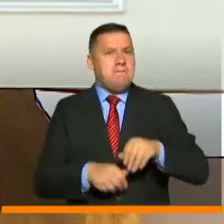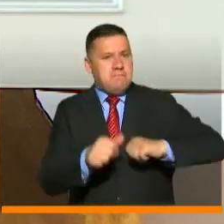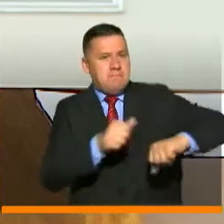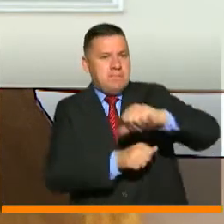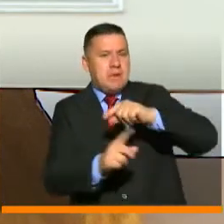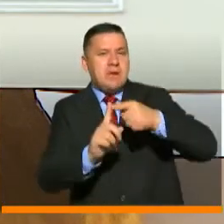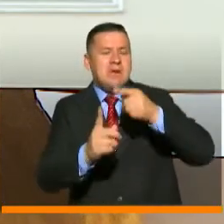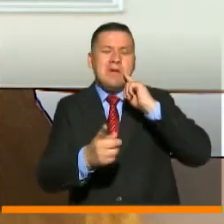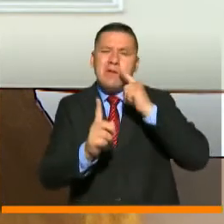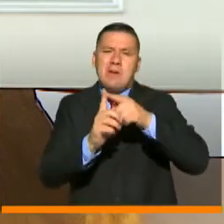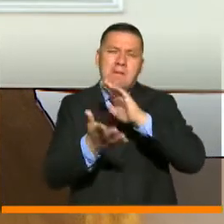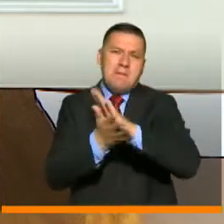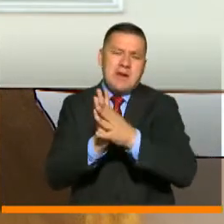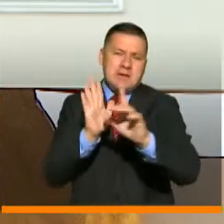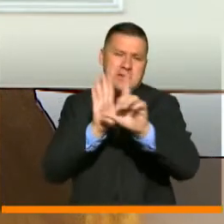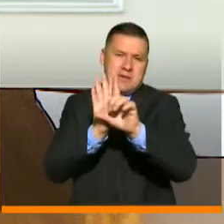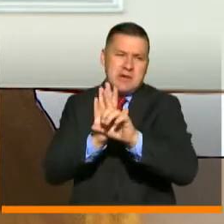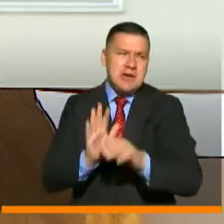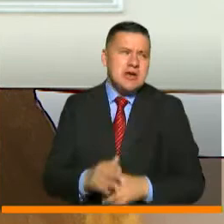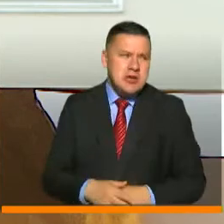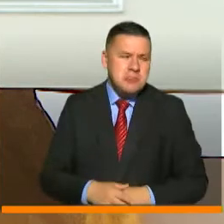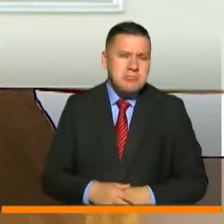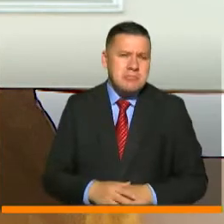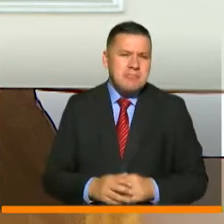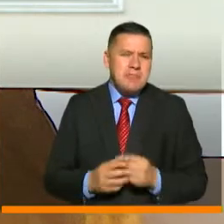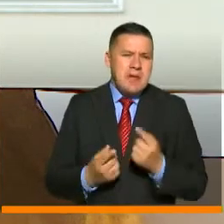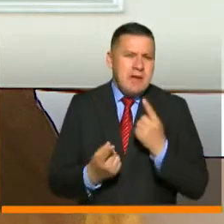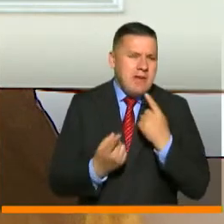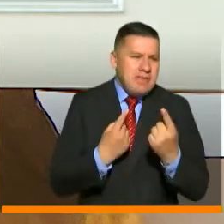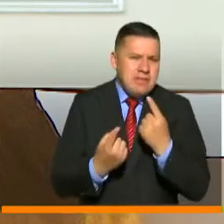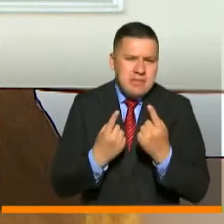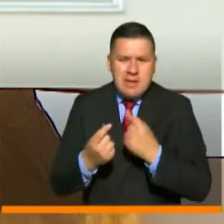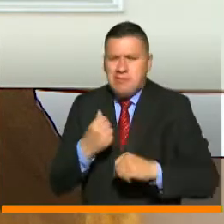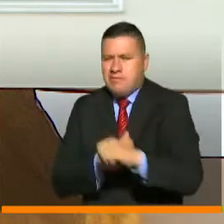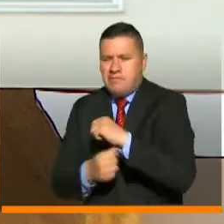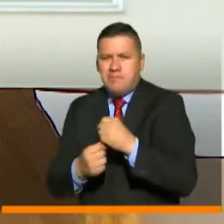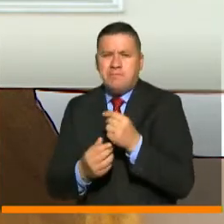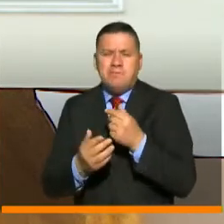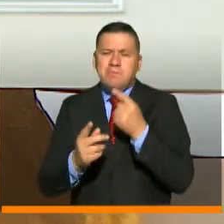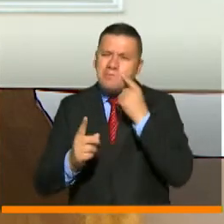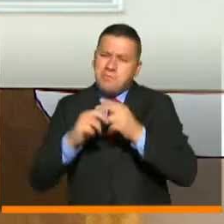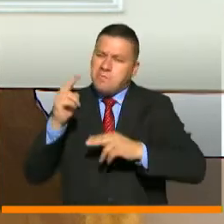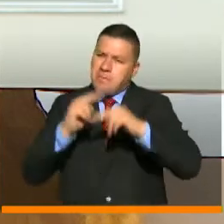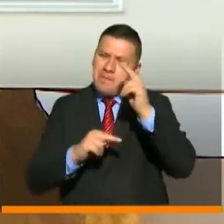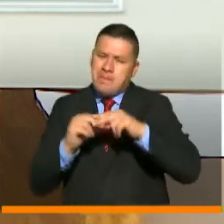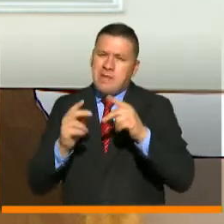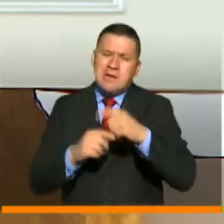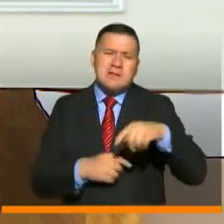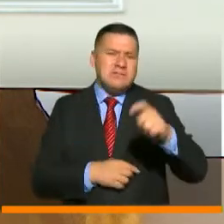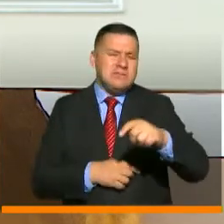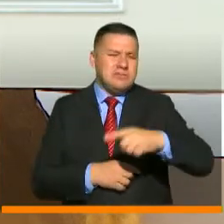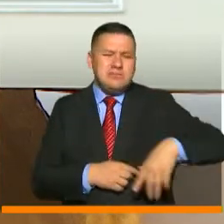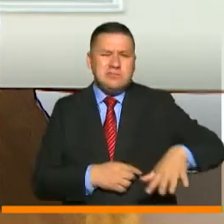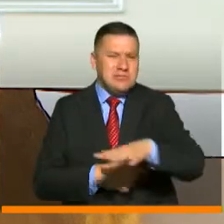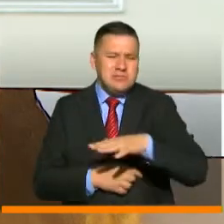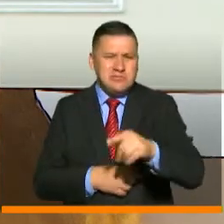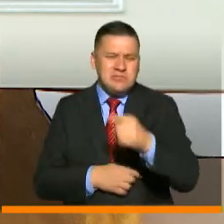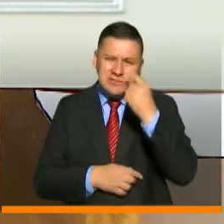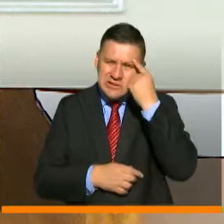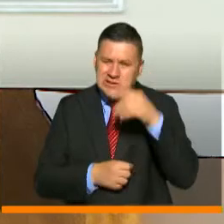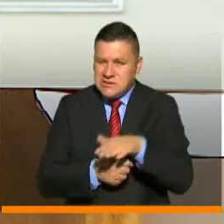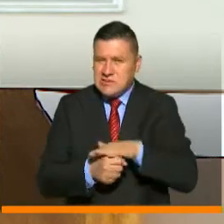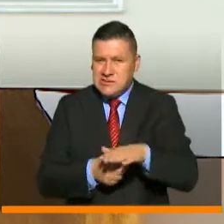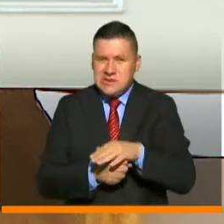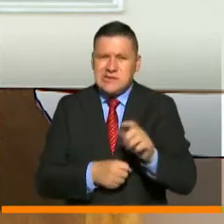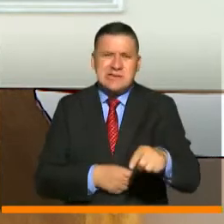de paz con legalidad así que ese tipo de diálogos productivos y constructivos que son necesarios también en medio